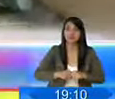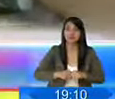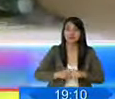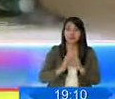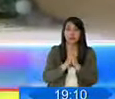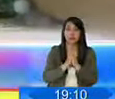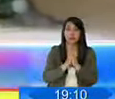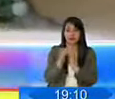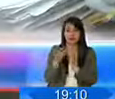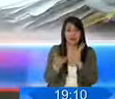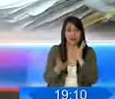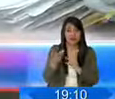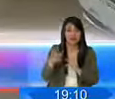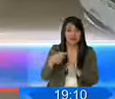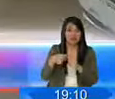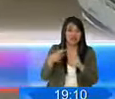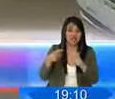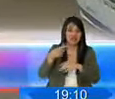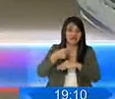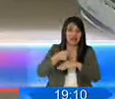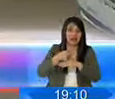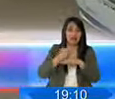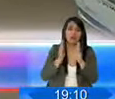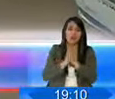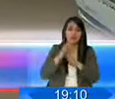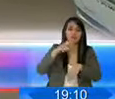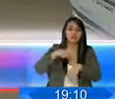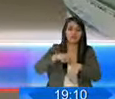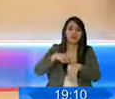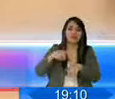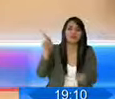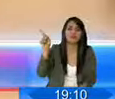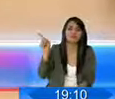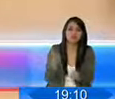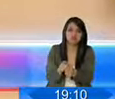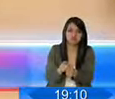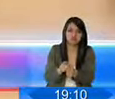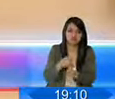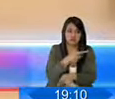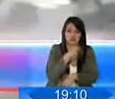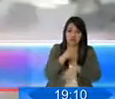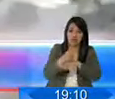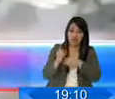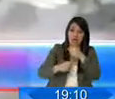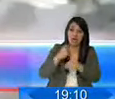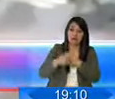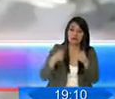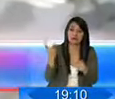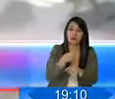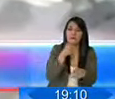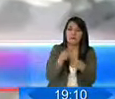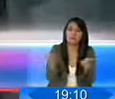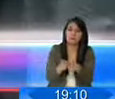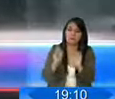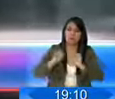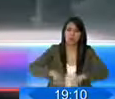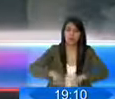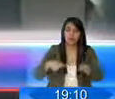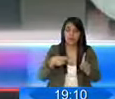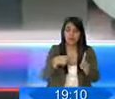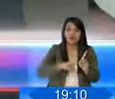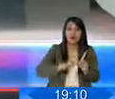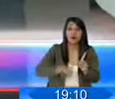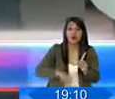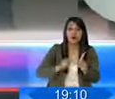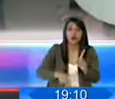le permitía al exfuncionario reducir la pena que solicitara la Fiscalía General del Estado por este delito. Diego Velasco, abogado de